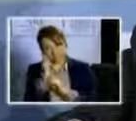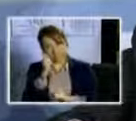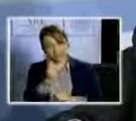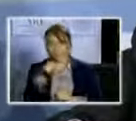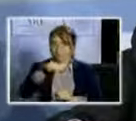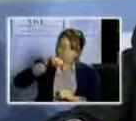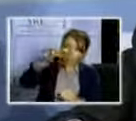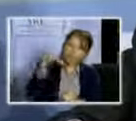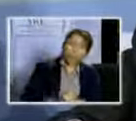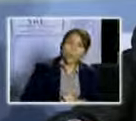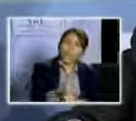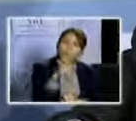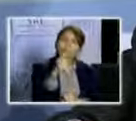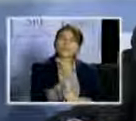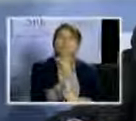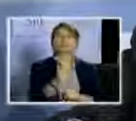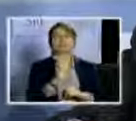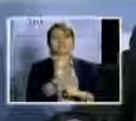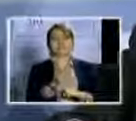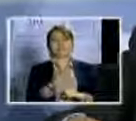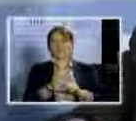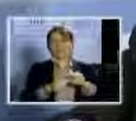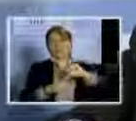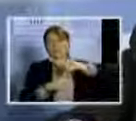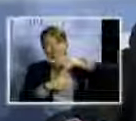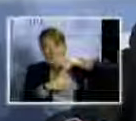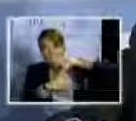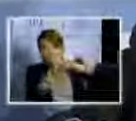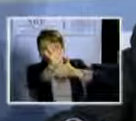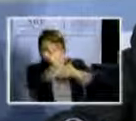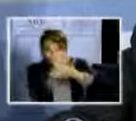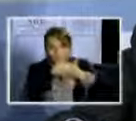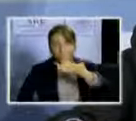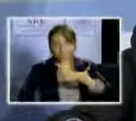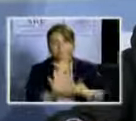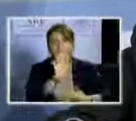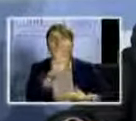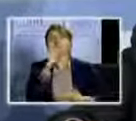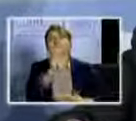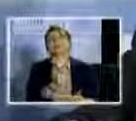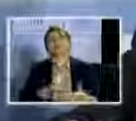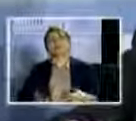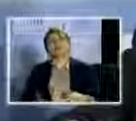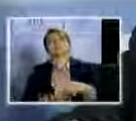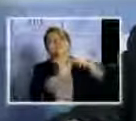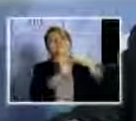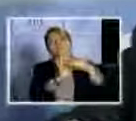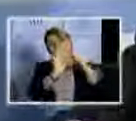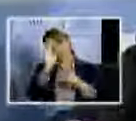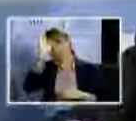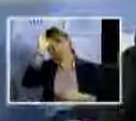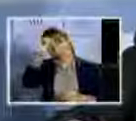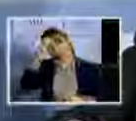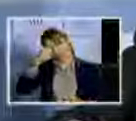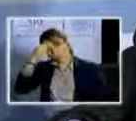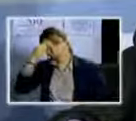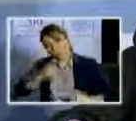hoy uno de los clientes más frecuentes de la Corte Internacional de Justicia. Y qué bueno que así